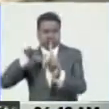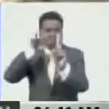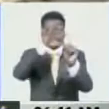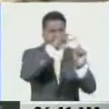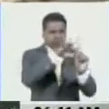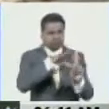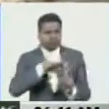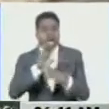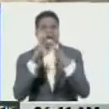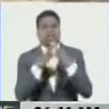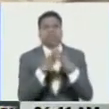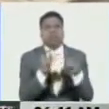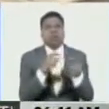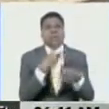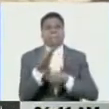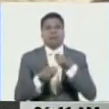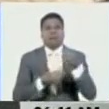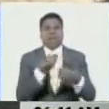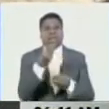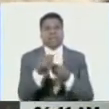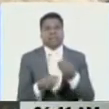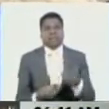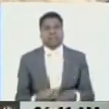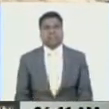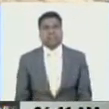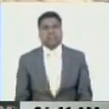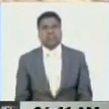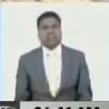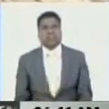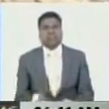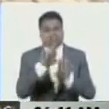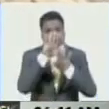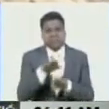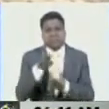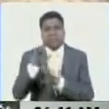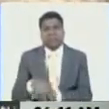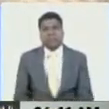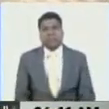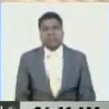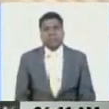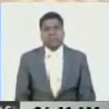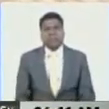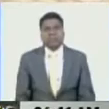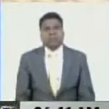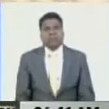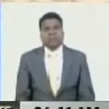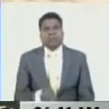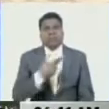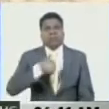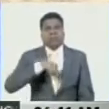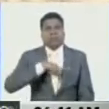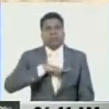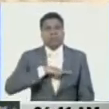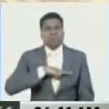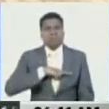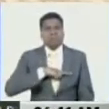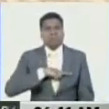para garantizar la sumisión de nuestras naciones.